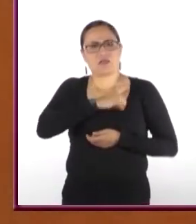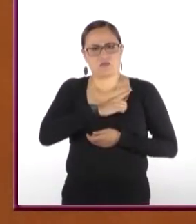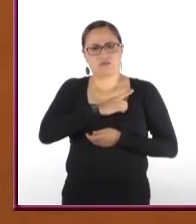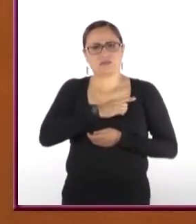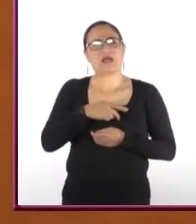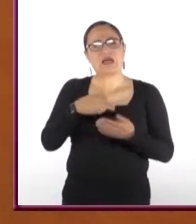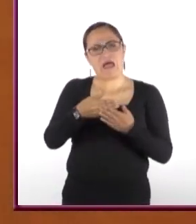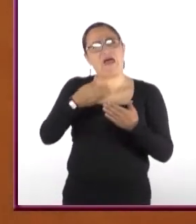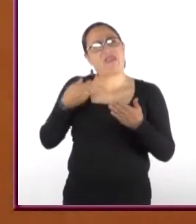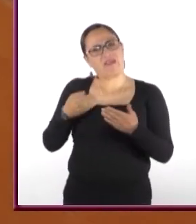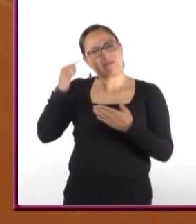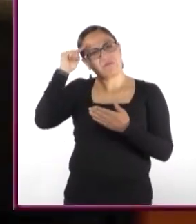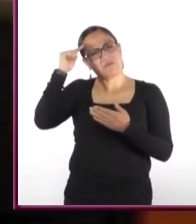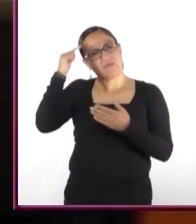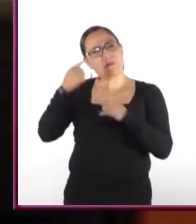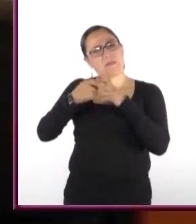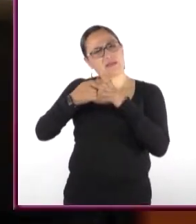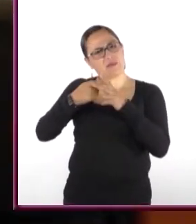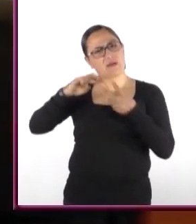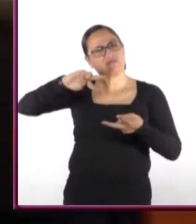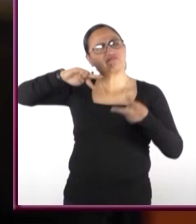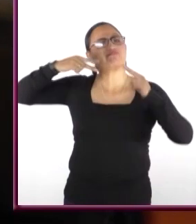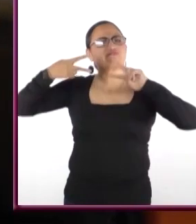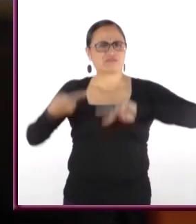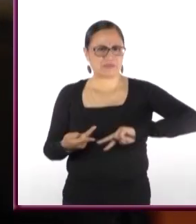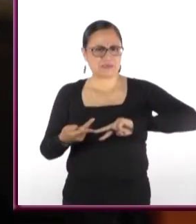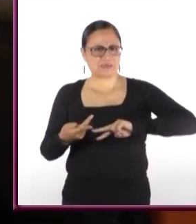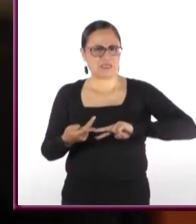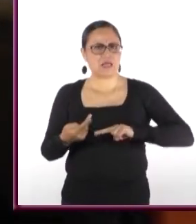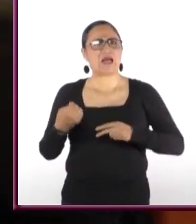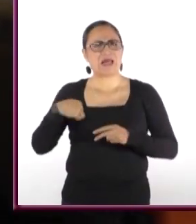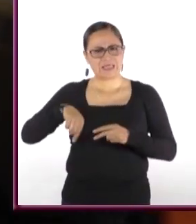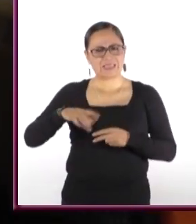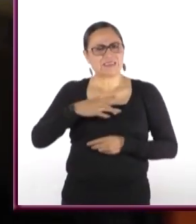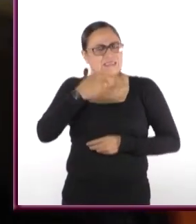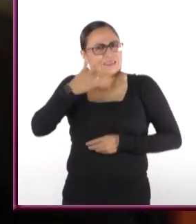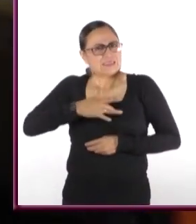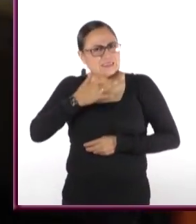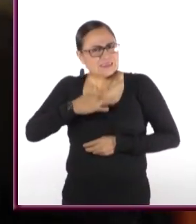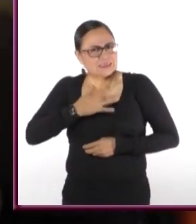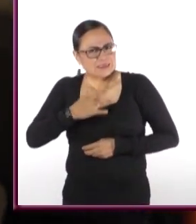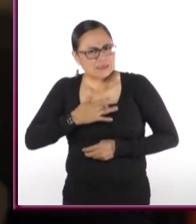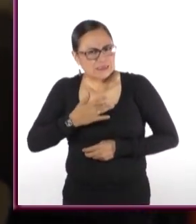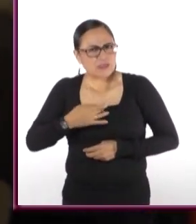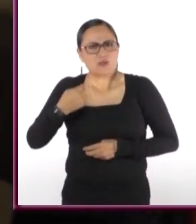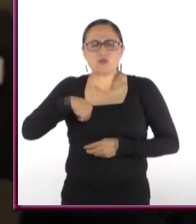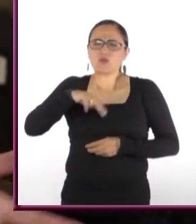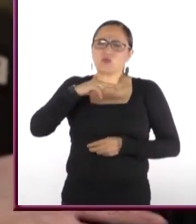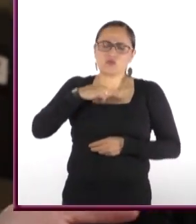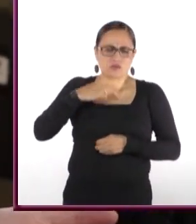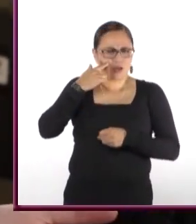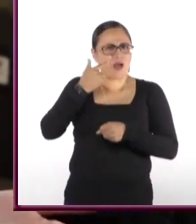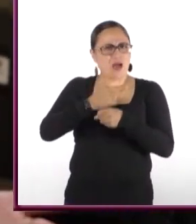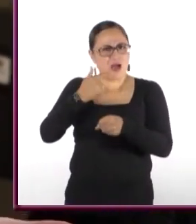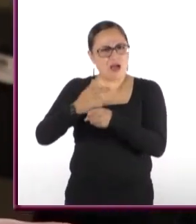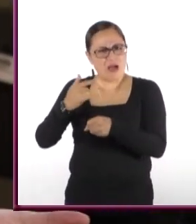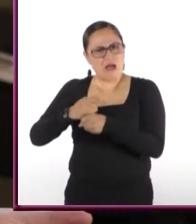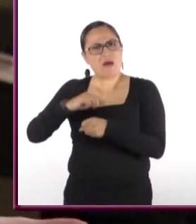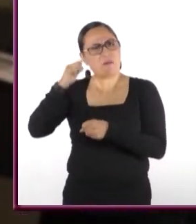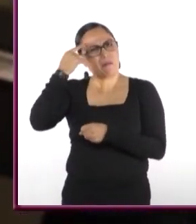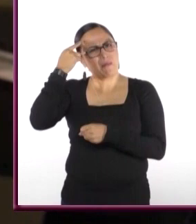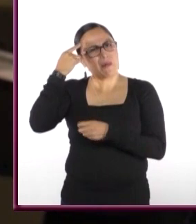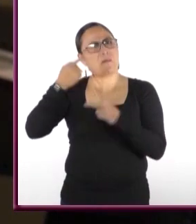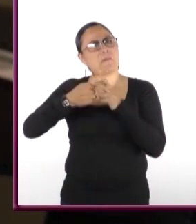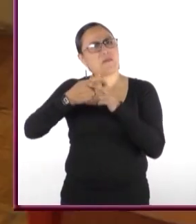hay detrás del pensamiento matemático. Ahora se la volteamos. Desde la perspectiva socioemocional, analizaremos qué pasa con las